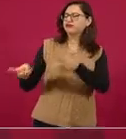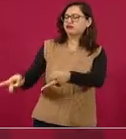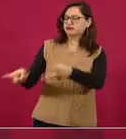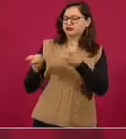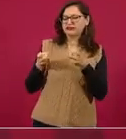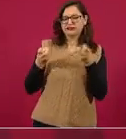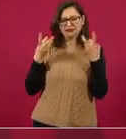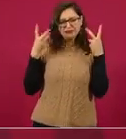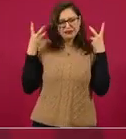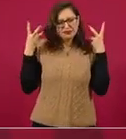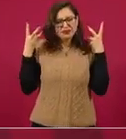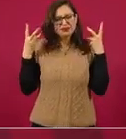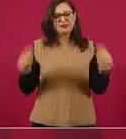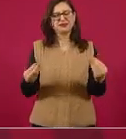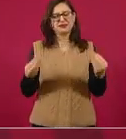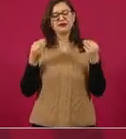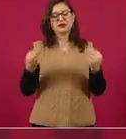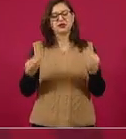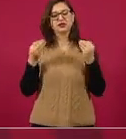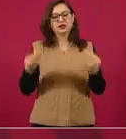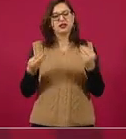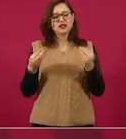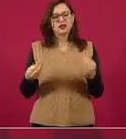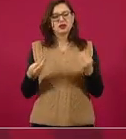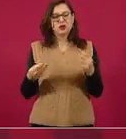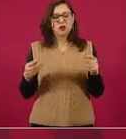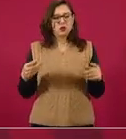Los llamados hombres de negocios